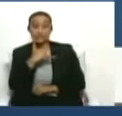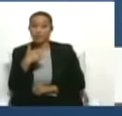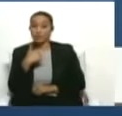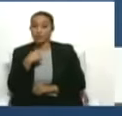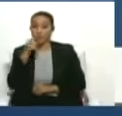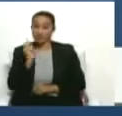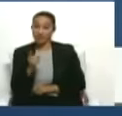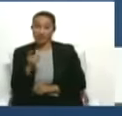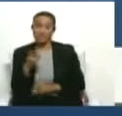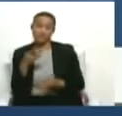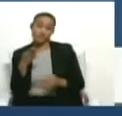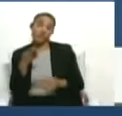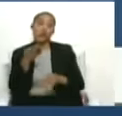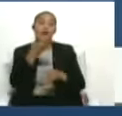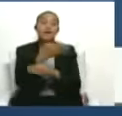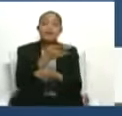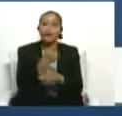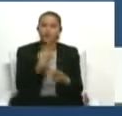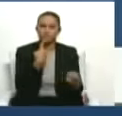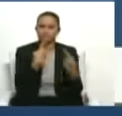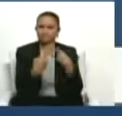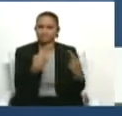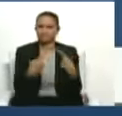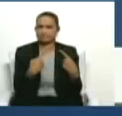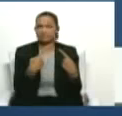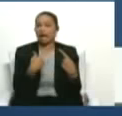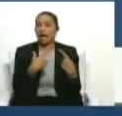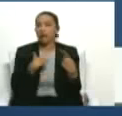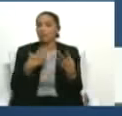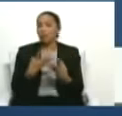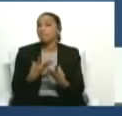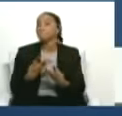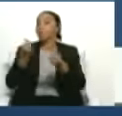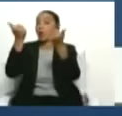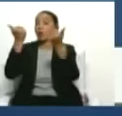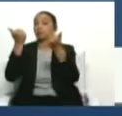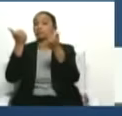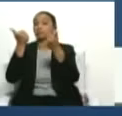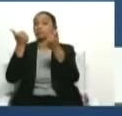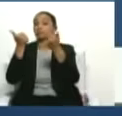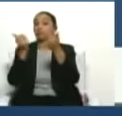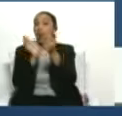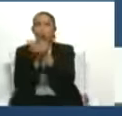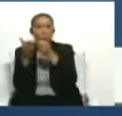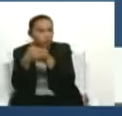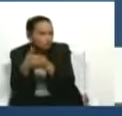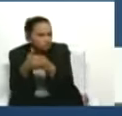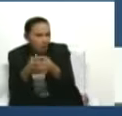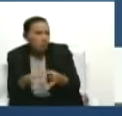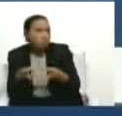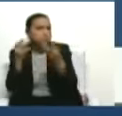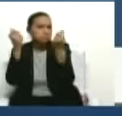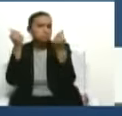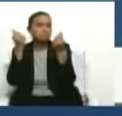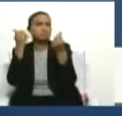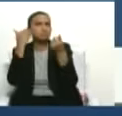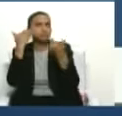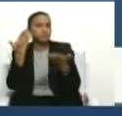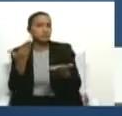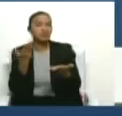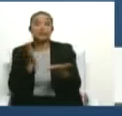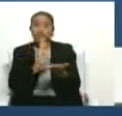fue comunicado por mi persona, a solicitud de los fiscales del Ministerio Público, la cual le fue acordada medida